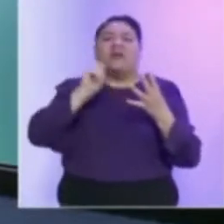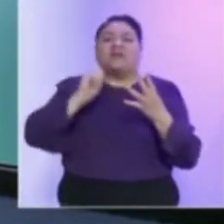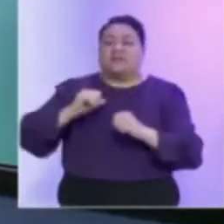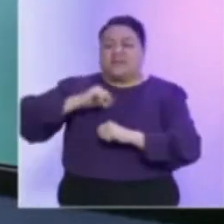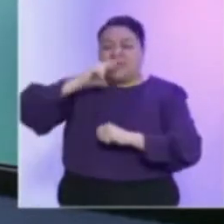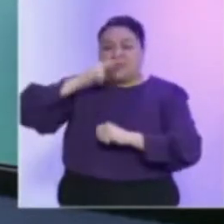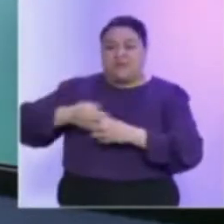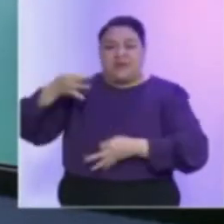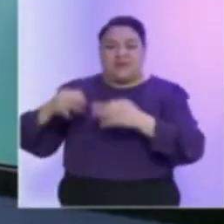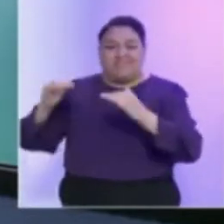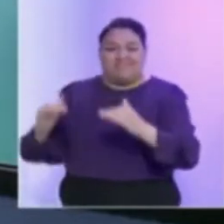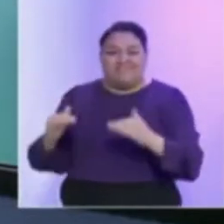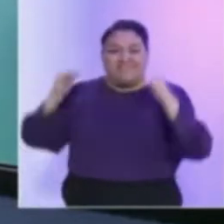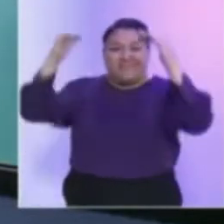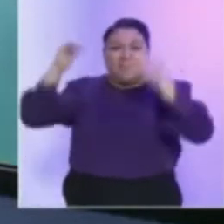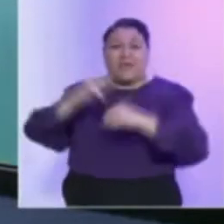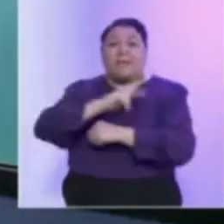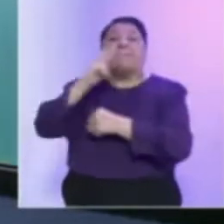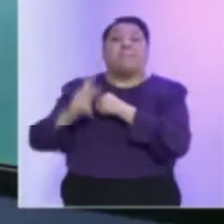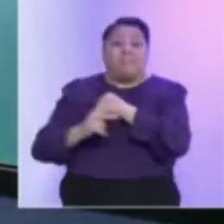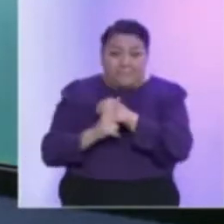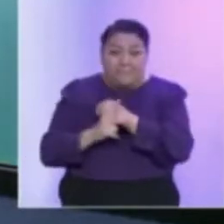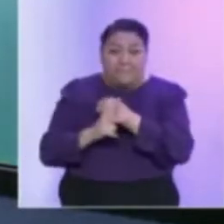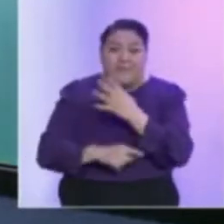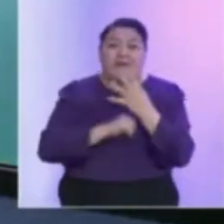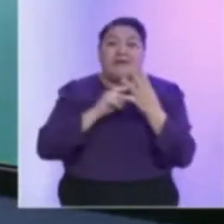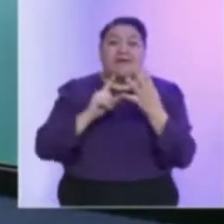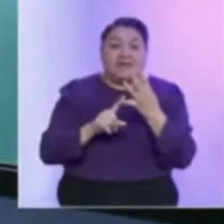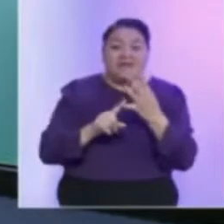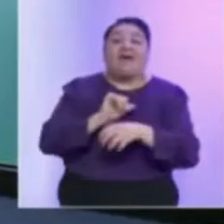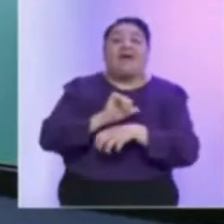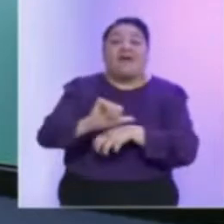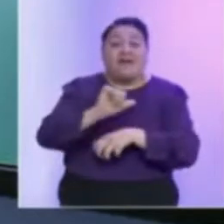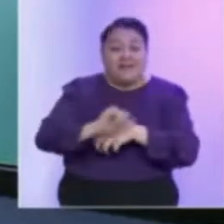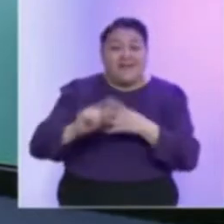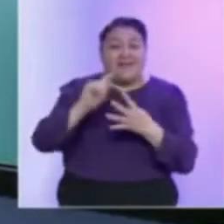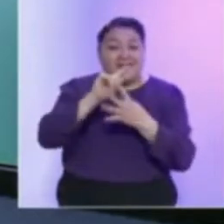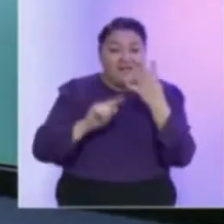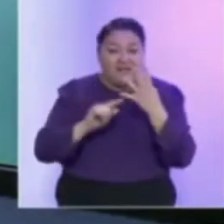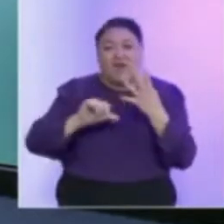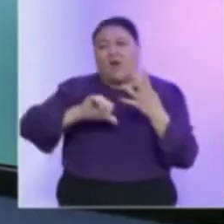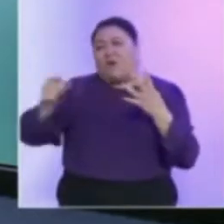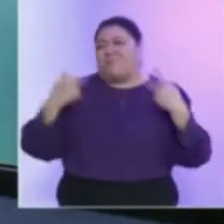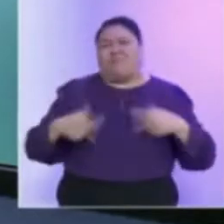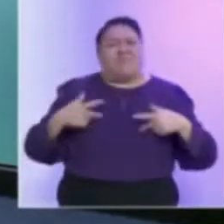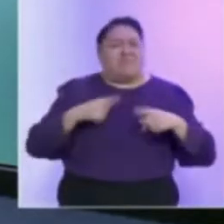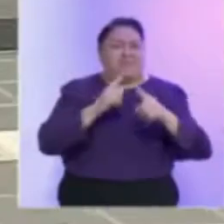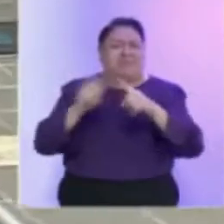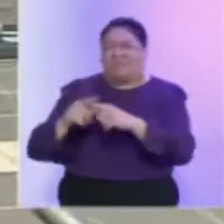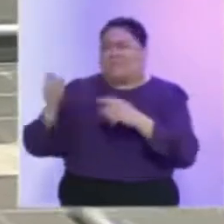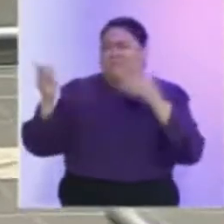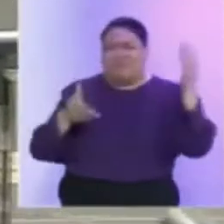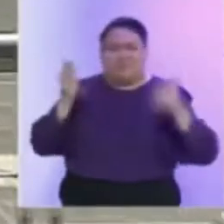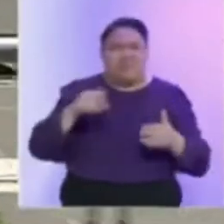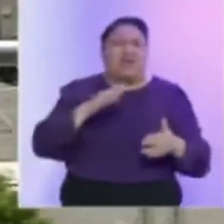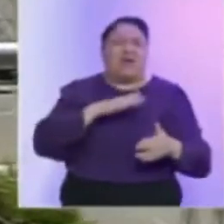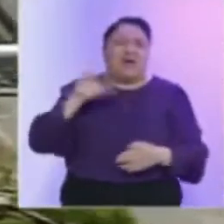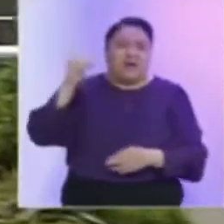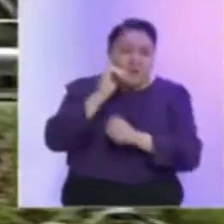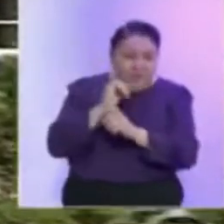de la Corte Suprema de Justicia de la Nación de Argentina. Entre otros, hay